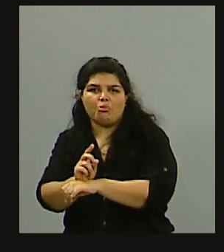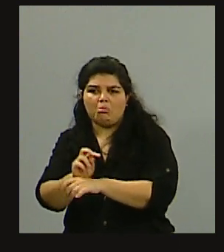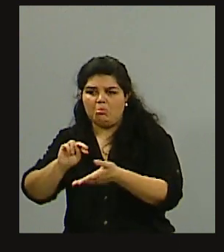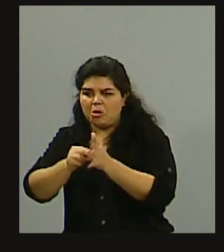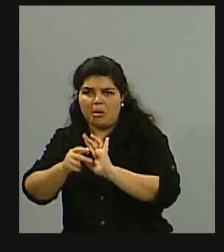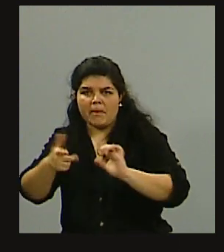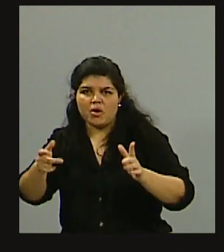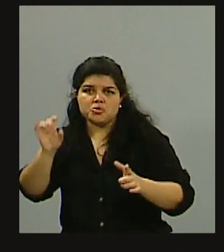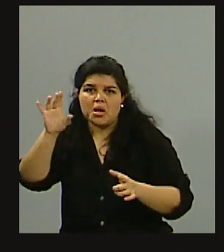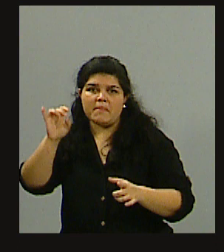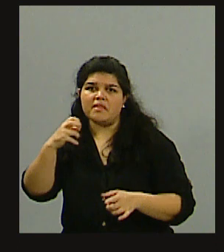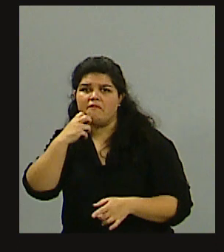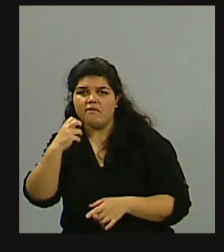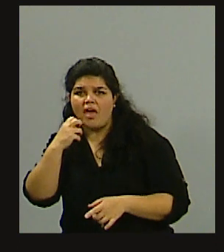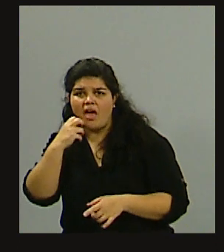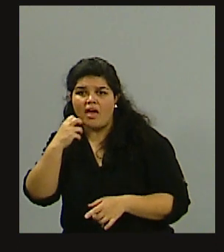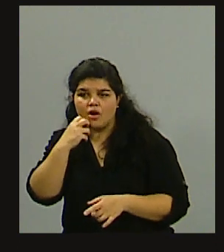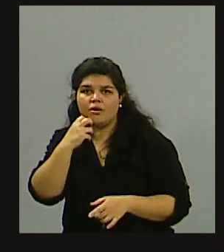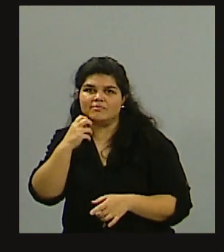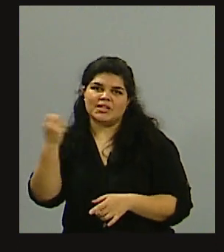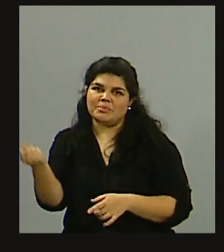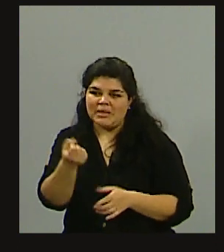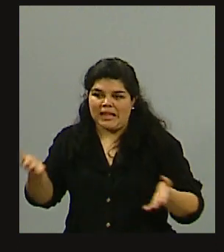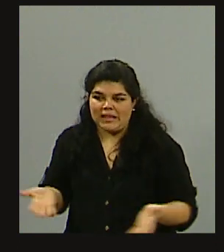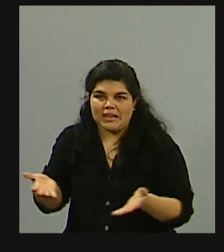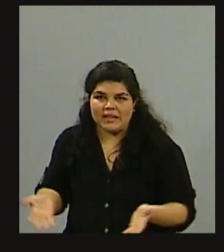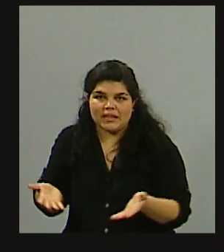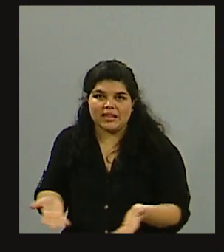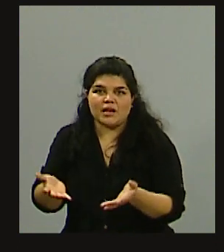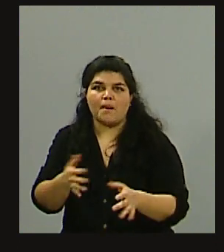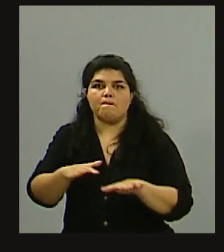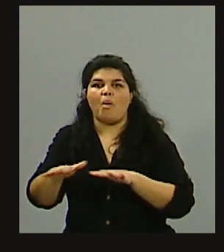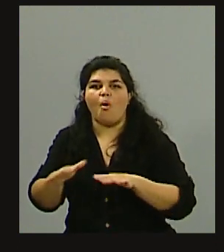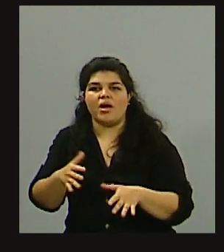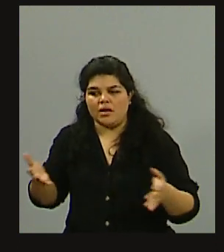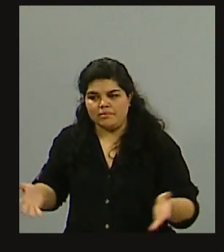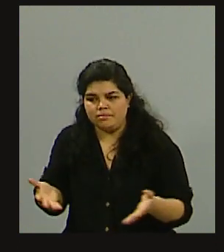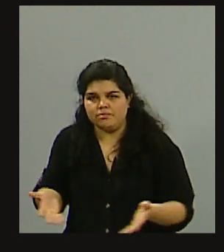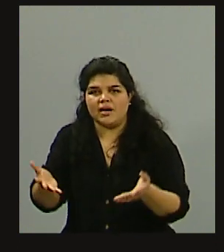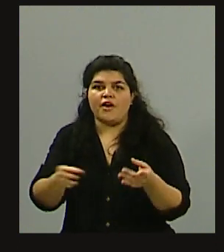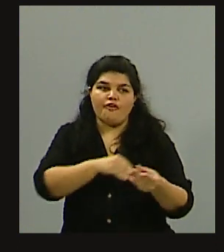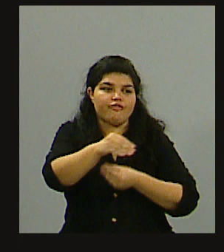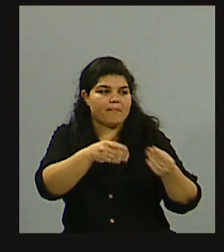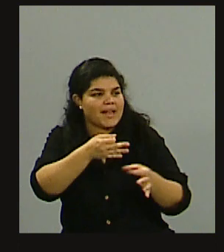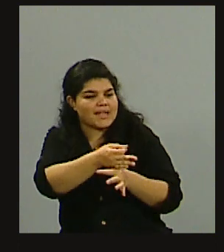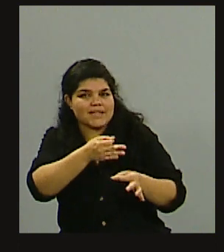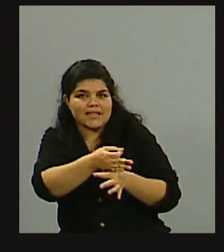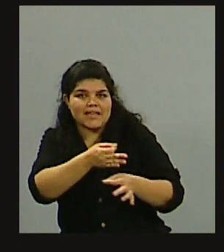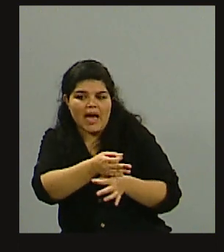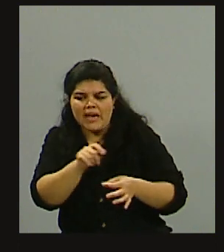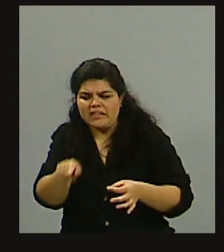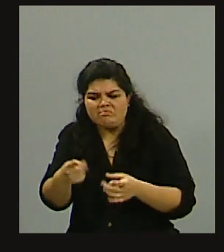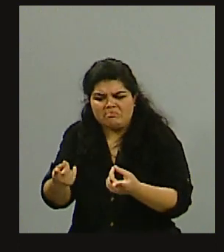inmovilizado. Nuestra función es eso, ayudarlos a otra vez moverse, a acompañar a la familia para que entienda, bueno, cuáles son las necesidades del